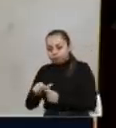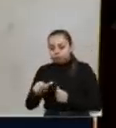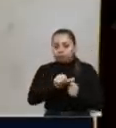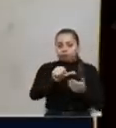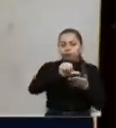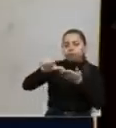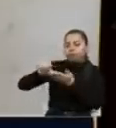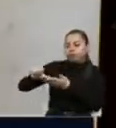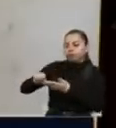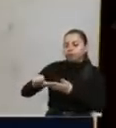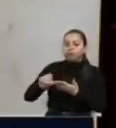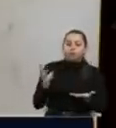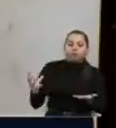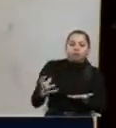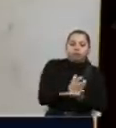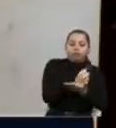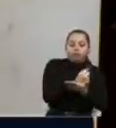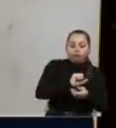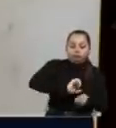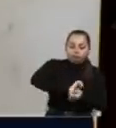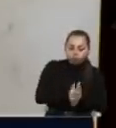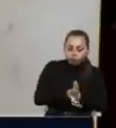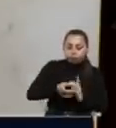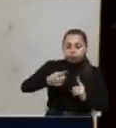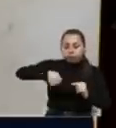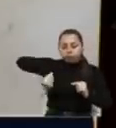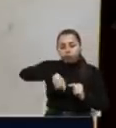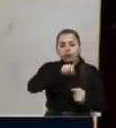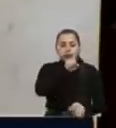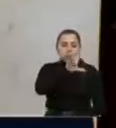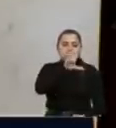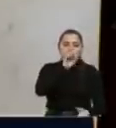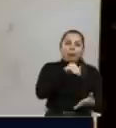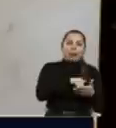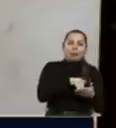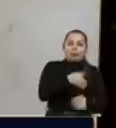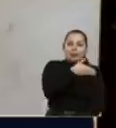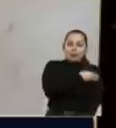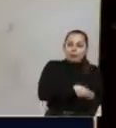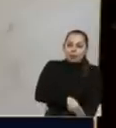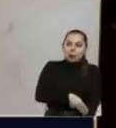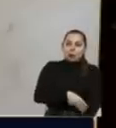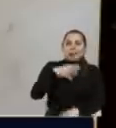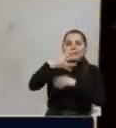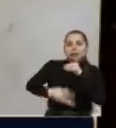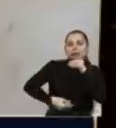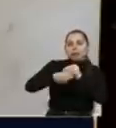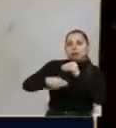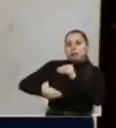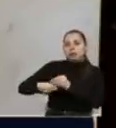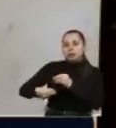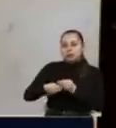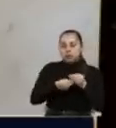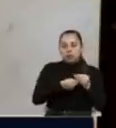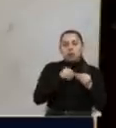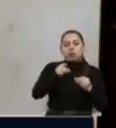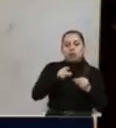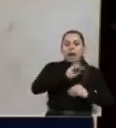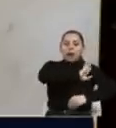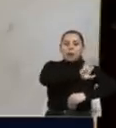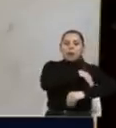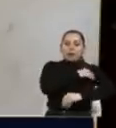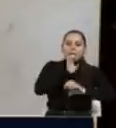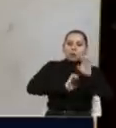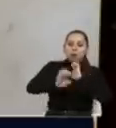para erradicación, 150.000 millones que se adicionan al Ministerio de